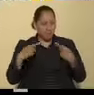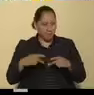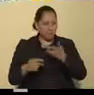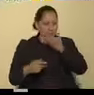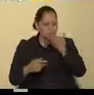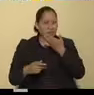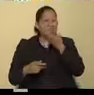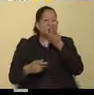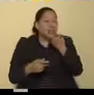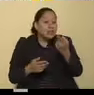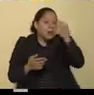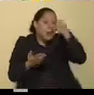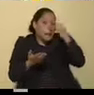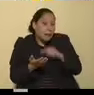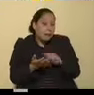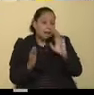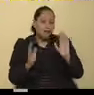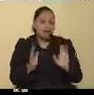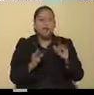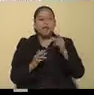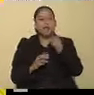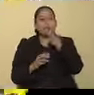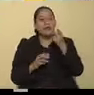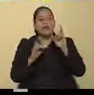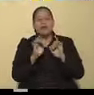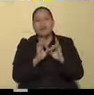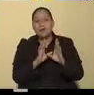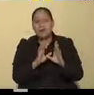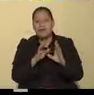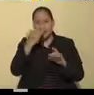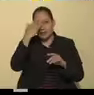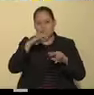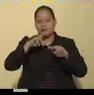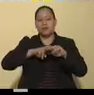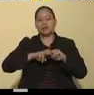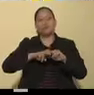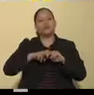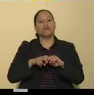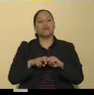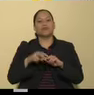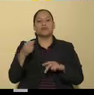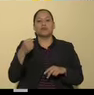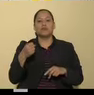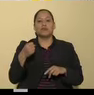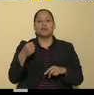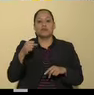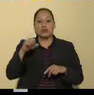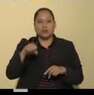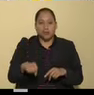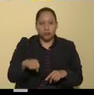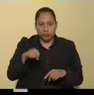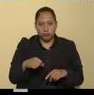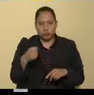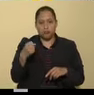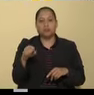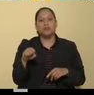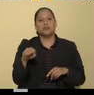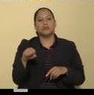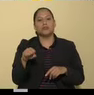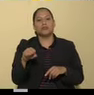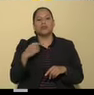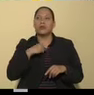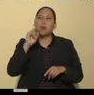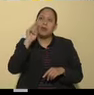la creencia, que dicen que de repente, ya ven que está sentadito acá muy propio con su bastón, que uno lo ve